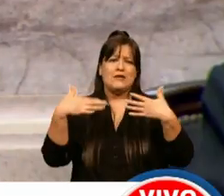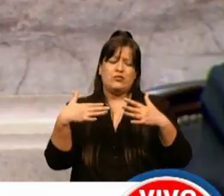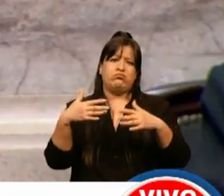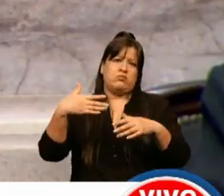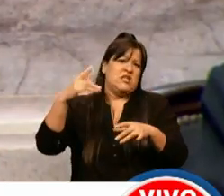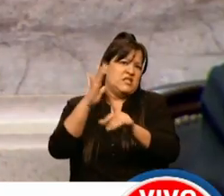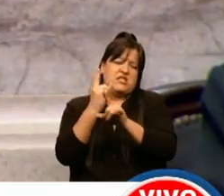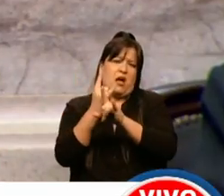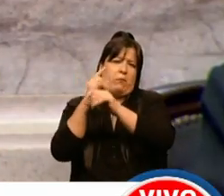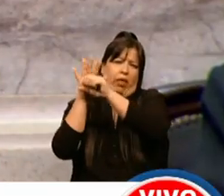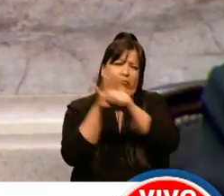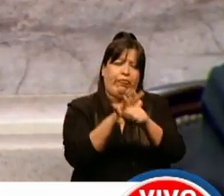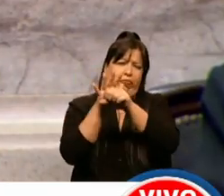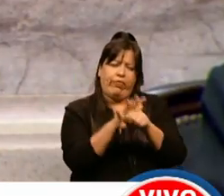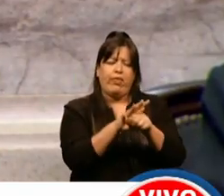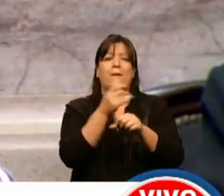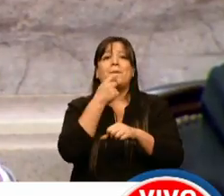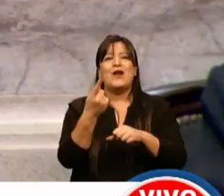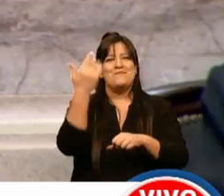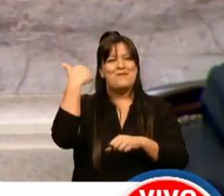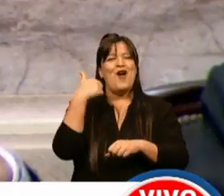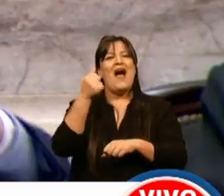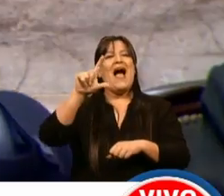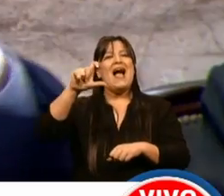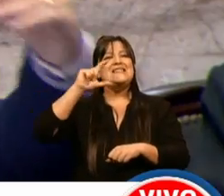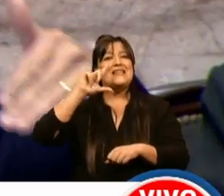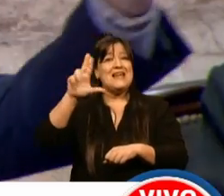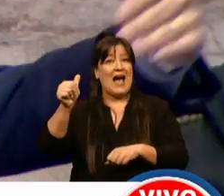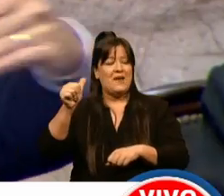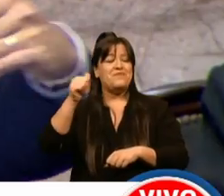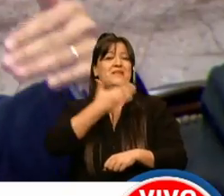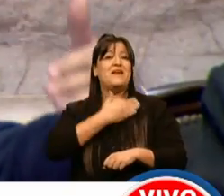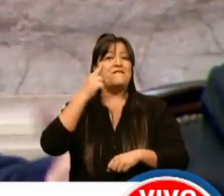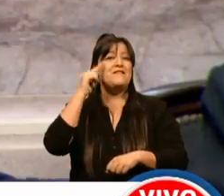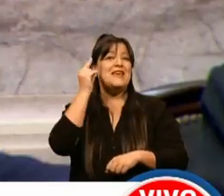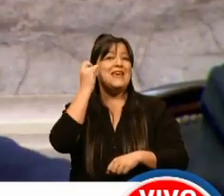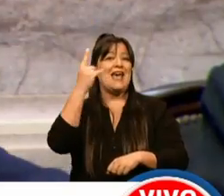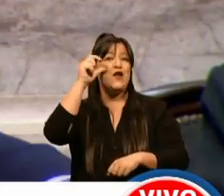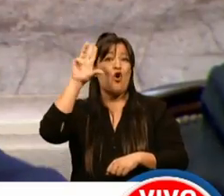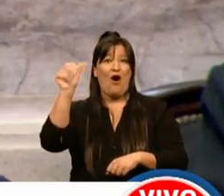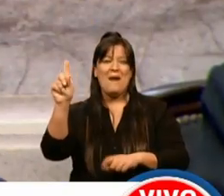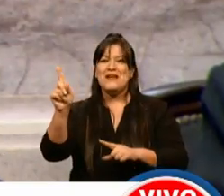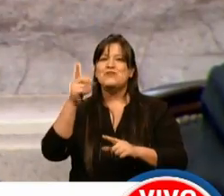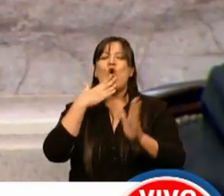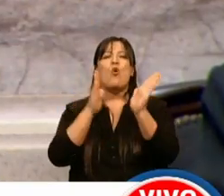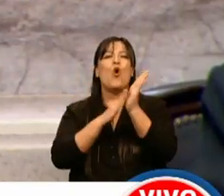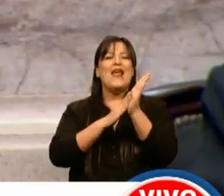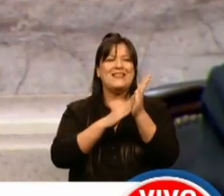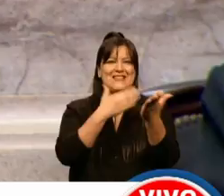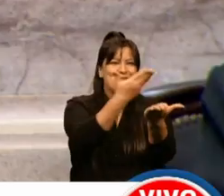postergadas yo la veía recién a la diputada alcira figueroa que mostraba distintas boletas de gas